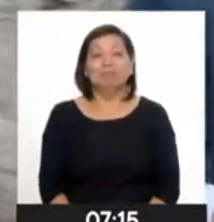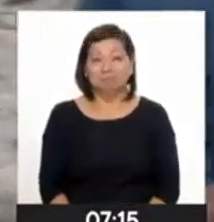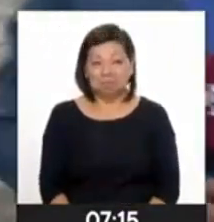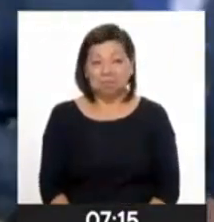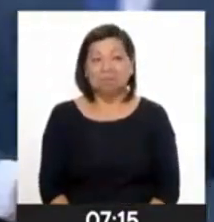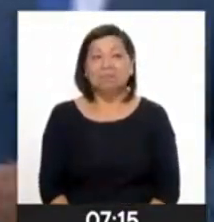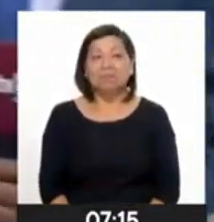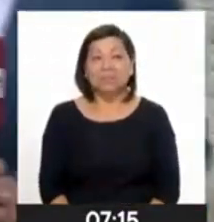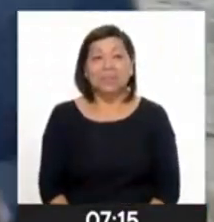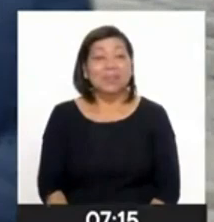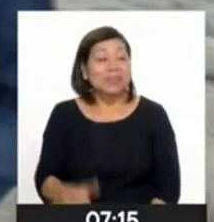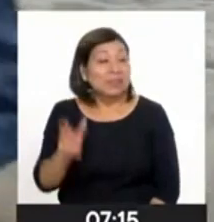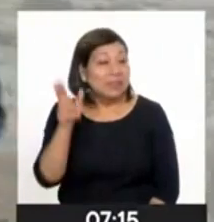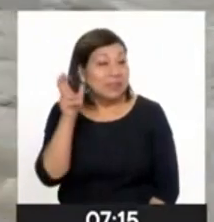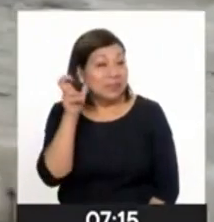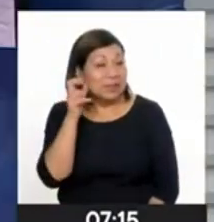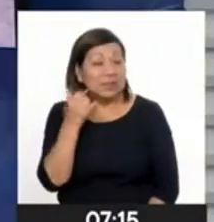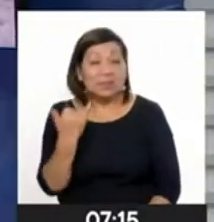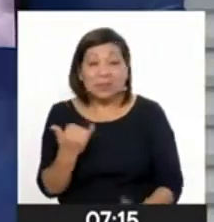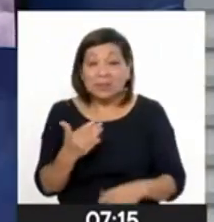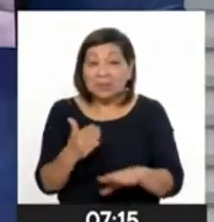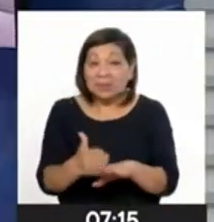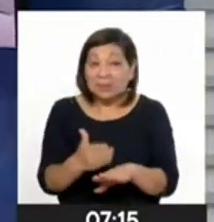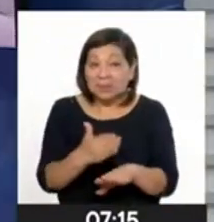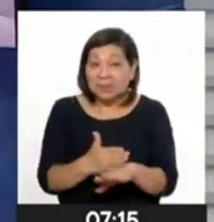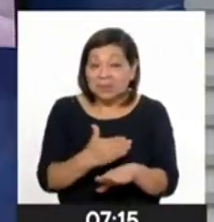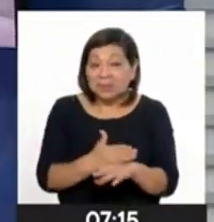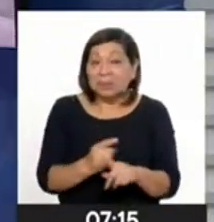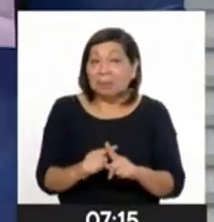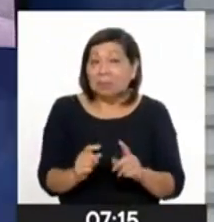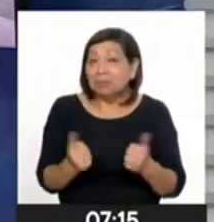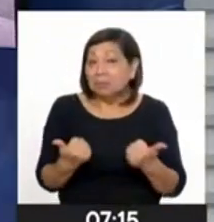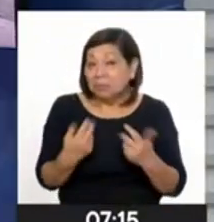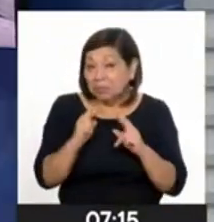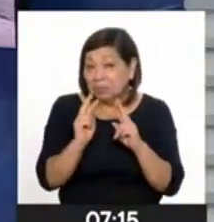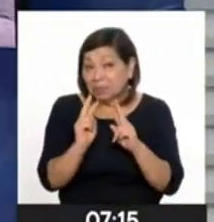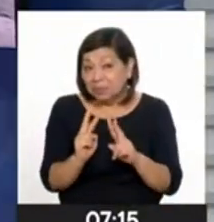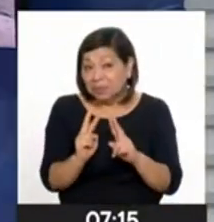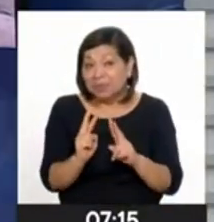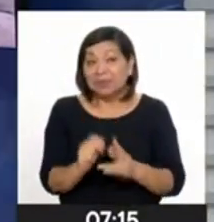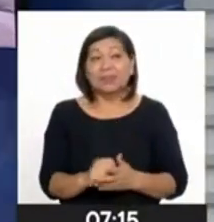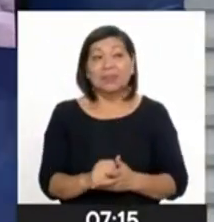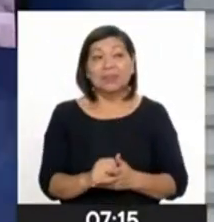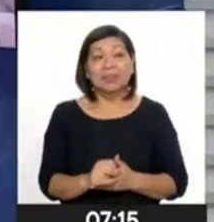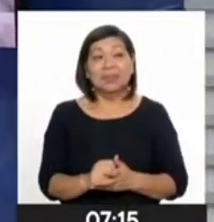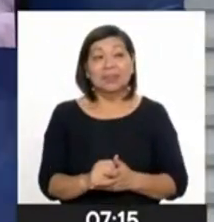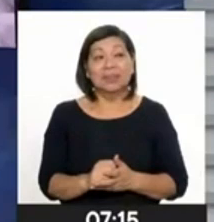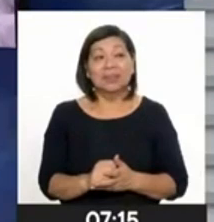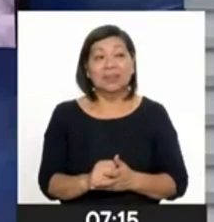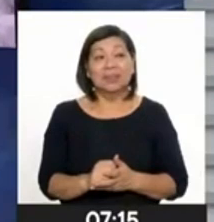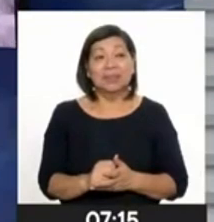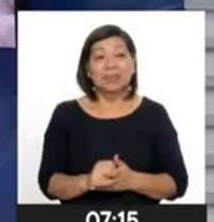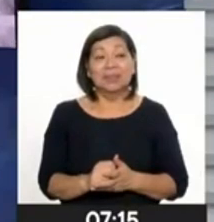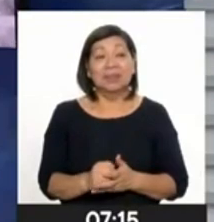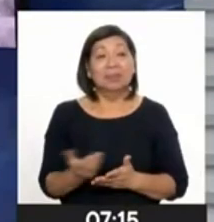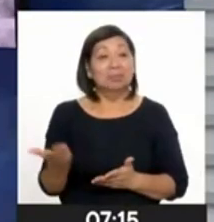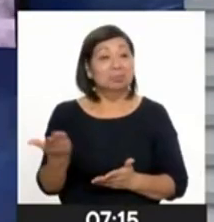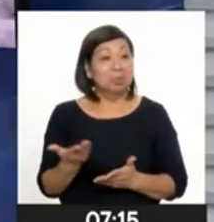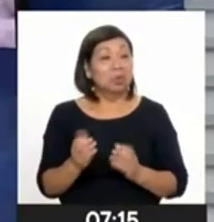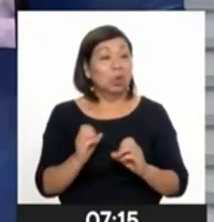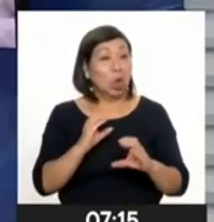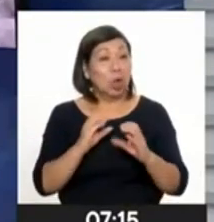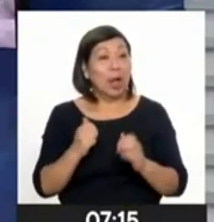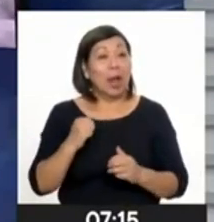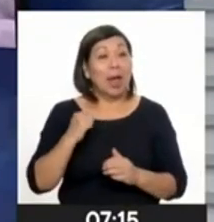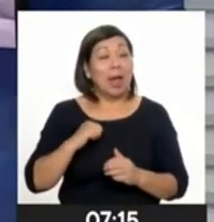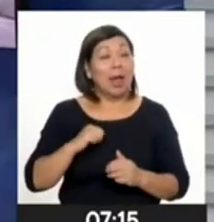estamos escuchando parte de la actividad que se desarrolla a esta hora. Y bueno, hemos visto que está, digamos, al alcance de poder conversar